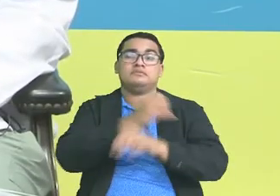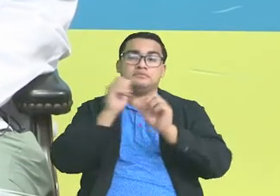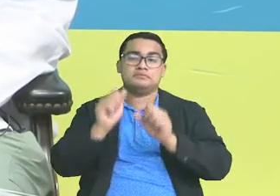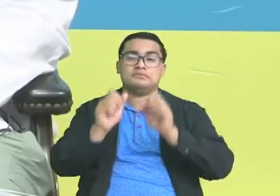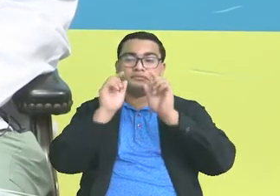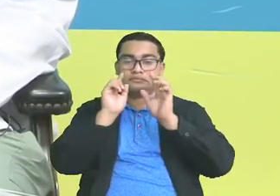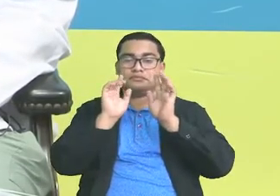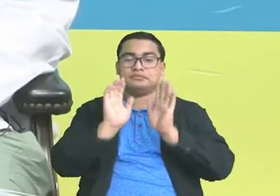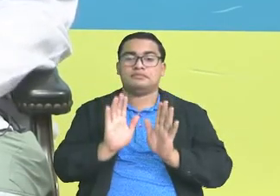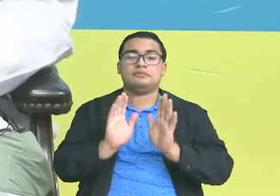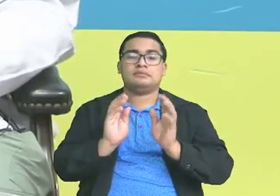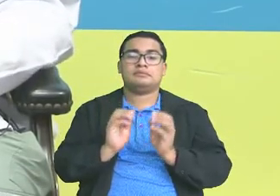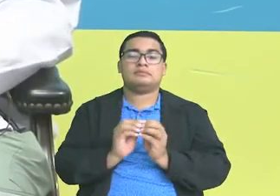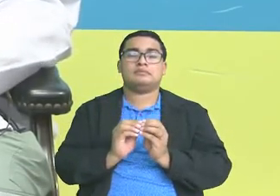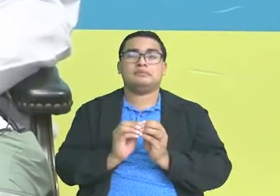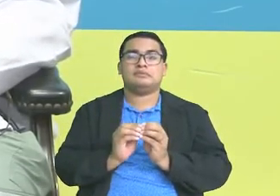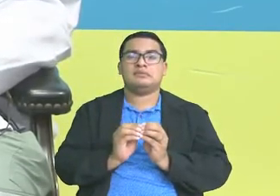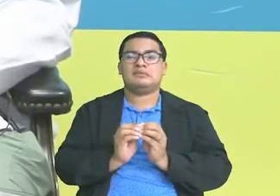tratados.